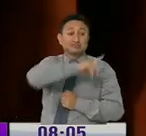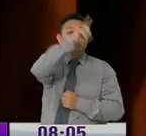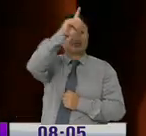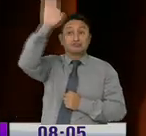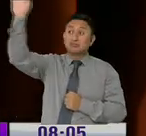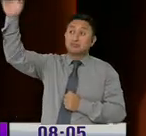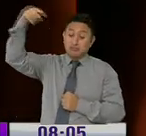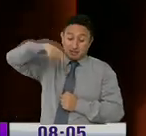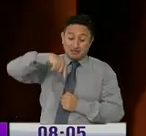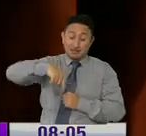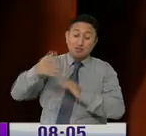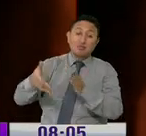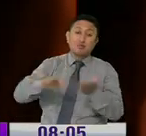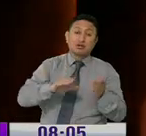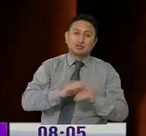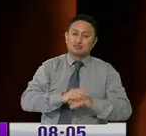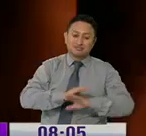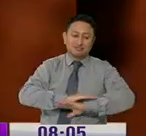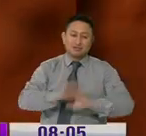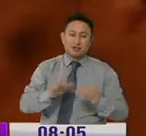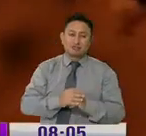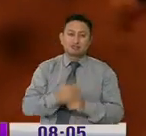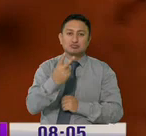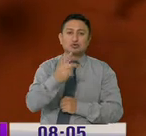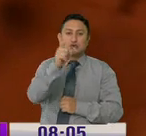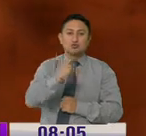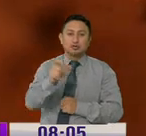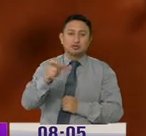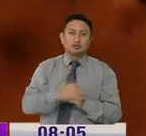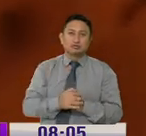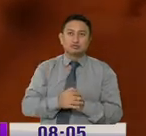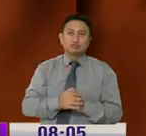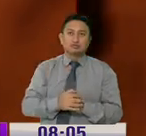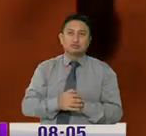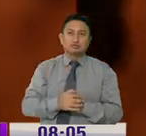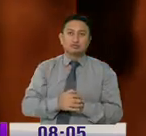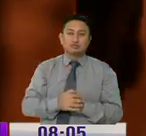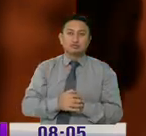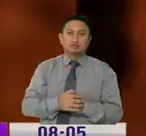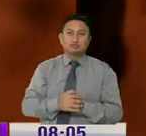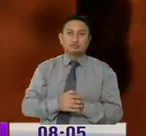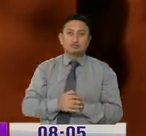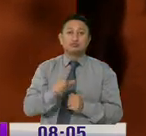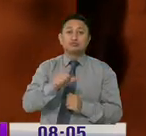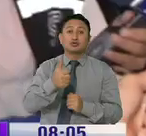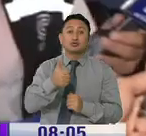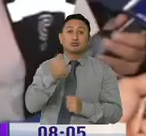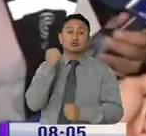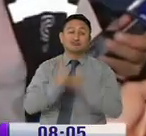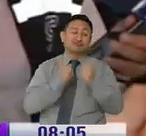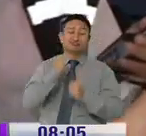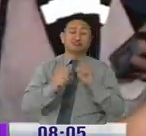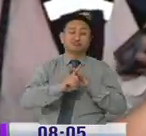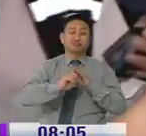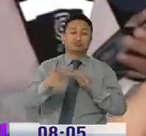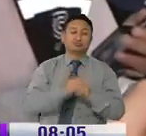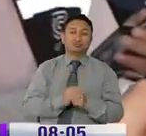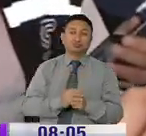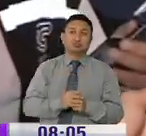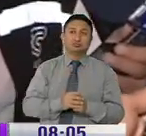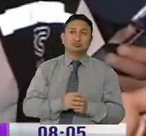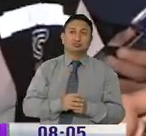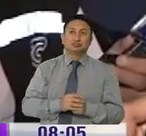y estaba aquí tirado y ahí y habían sido dos personas, el otro salió, había salido alcanzado a correr y los dos estaban atados,